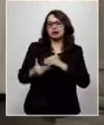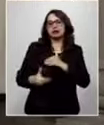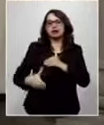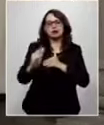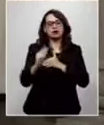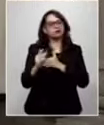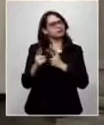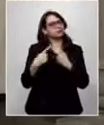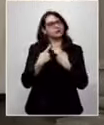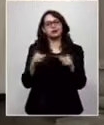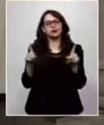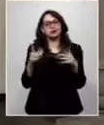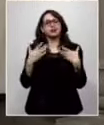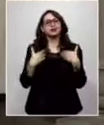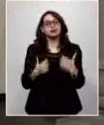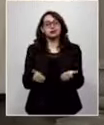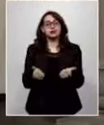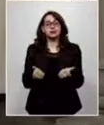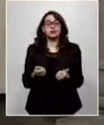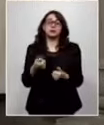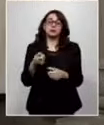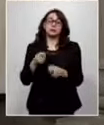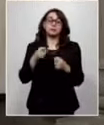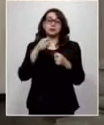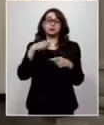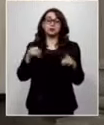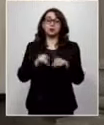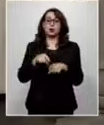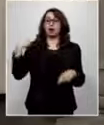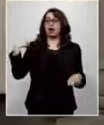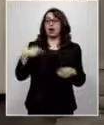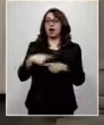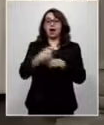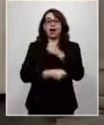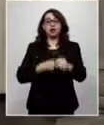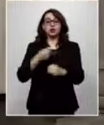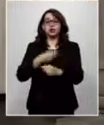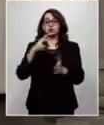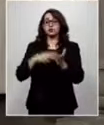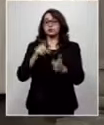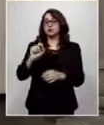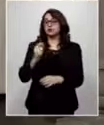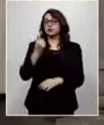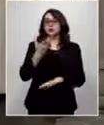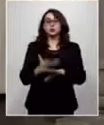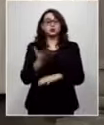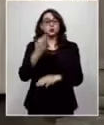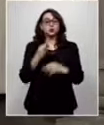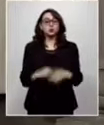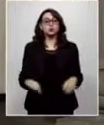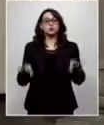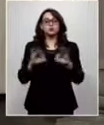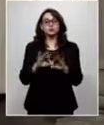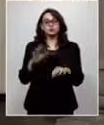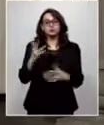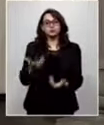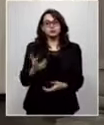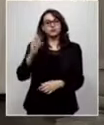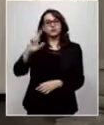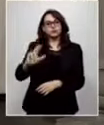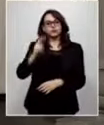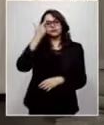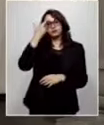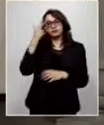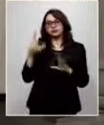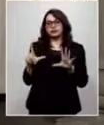estos tiempos y sobre todo en un año tan importante como ha sido 2021, donde hemos recordado 700 años de la